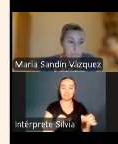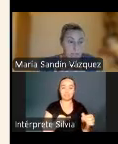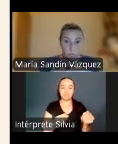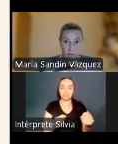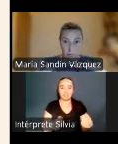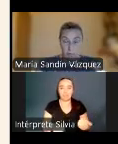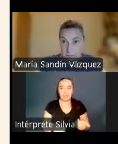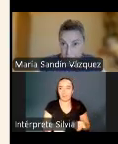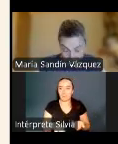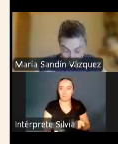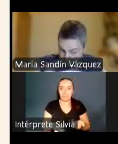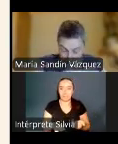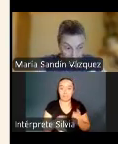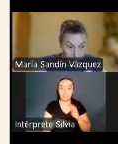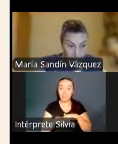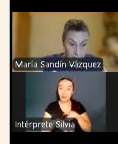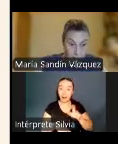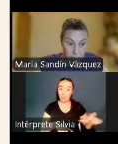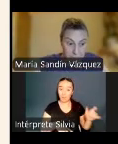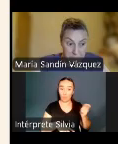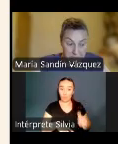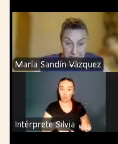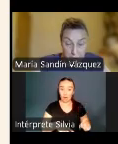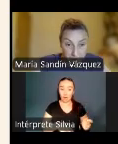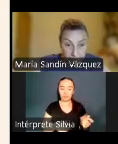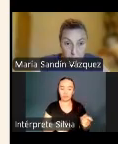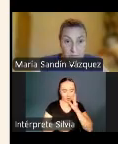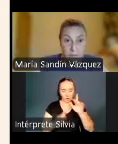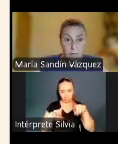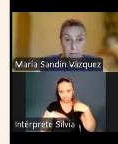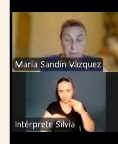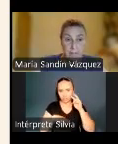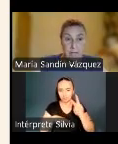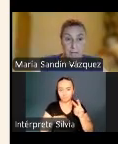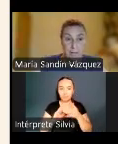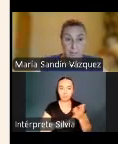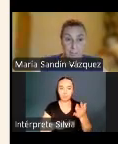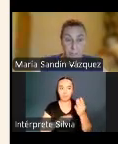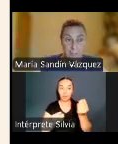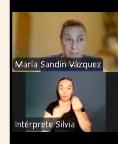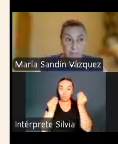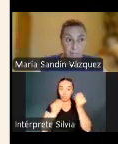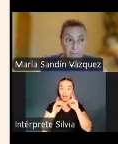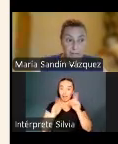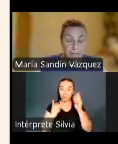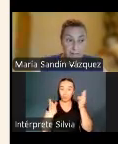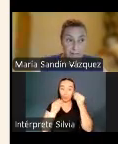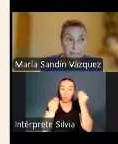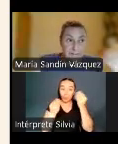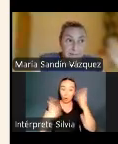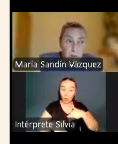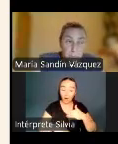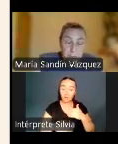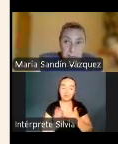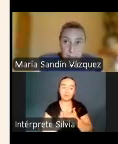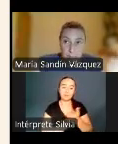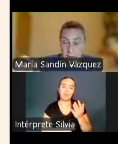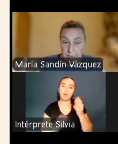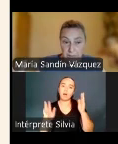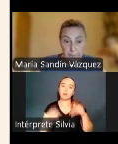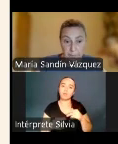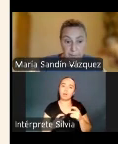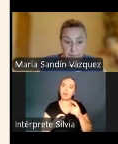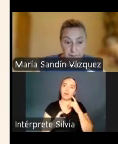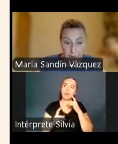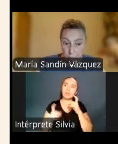que para los profesionales, ahora veremos que no tienen formación, hacen en parte intentar